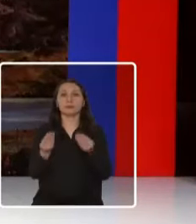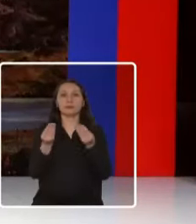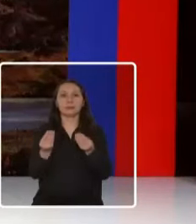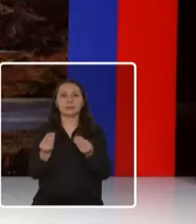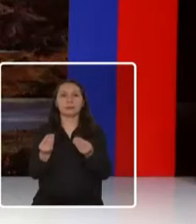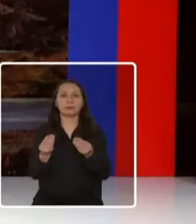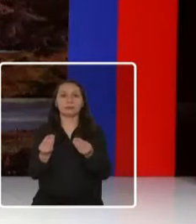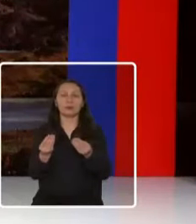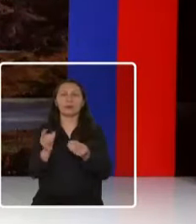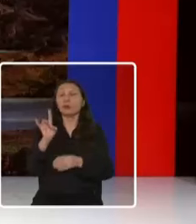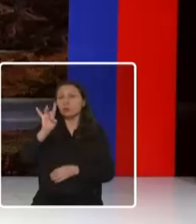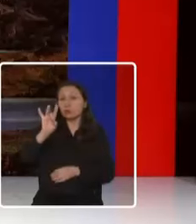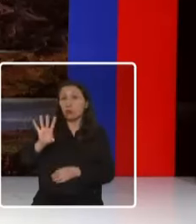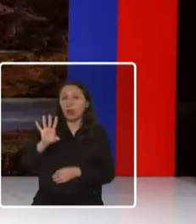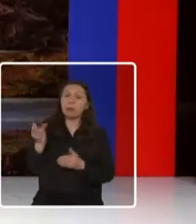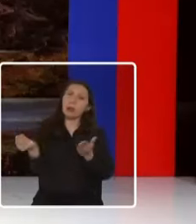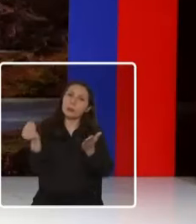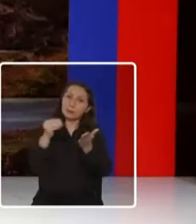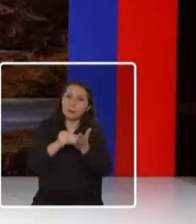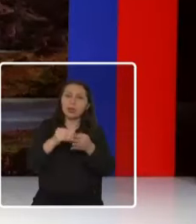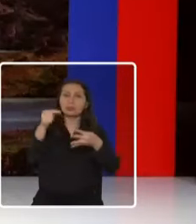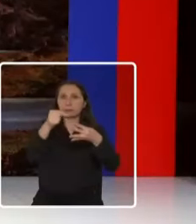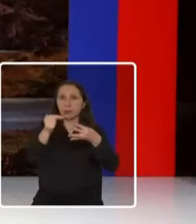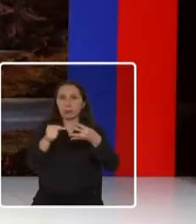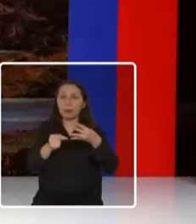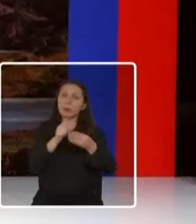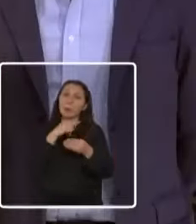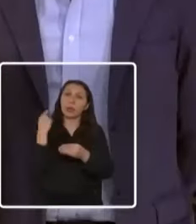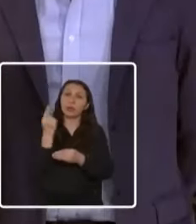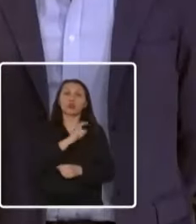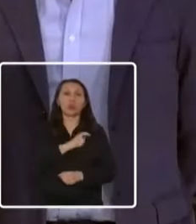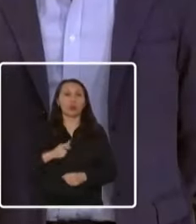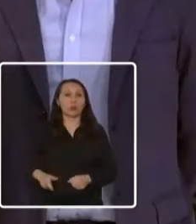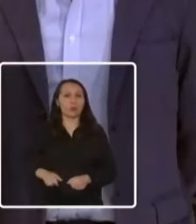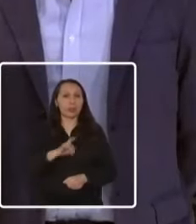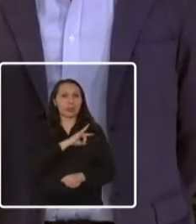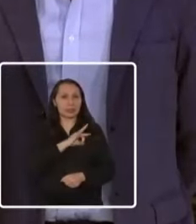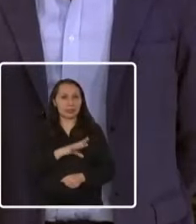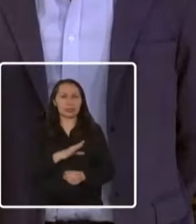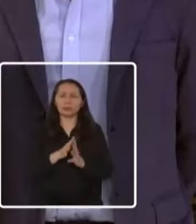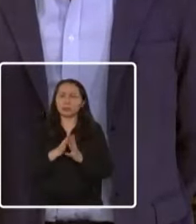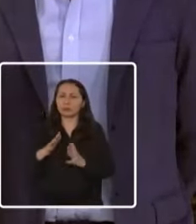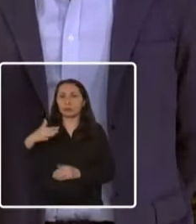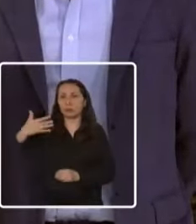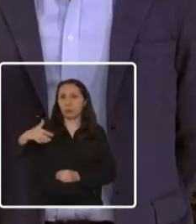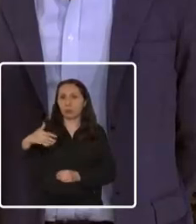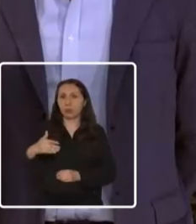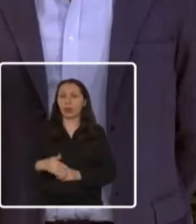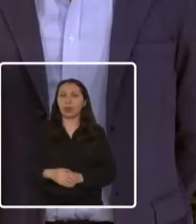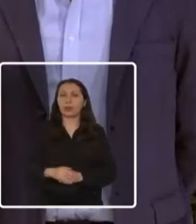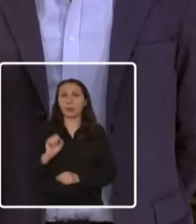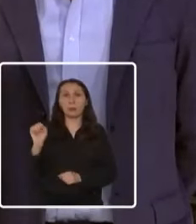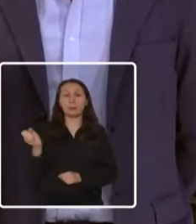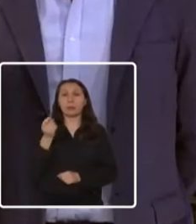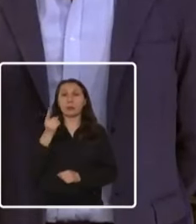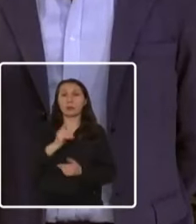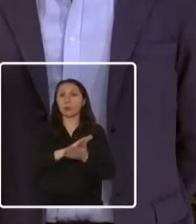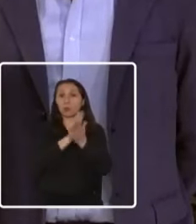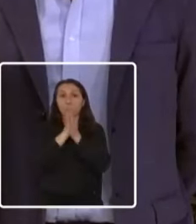Bueno, solamente reforzar un par de puntos que para nosotros como Gobierno de Chile son indispensables.